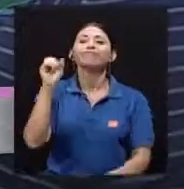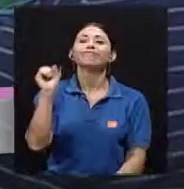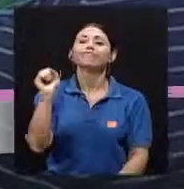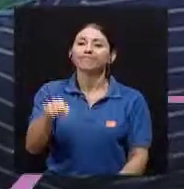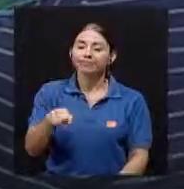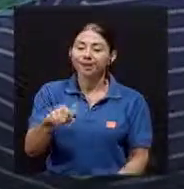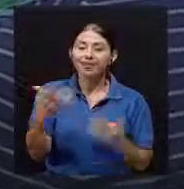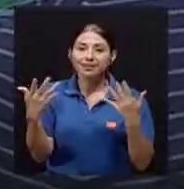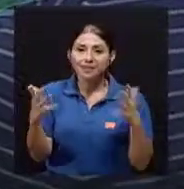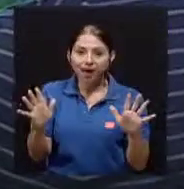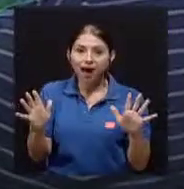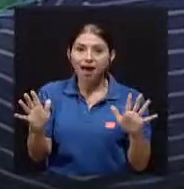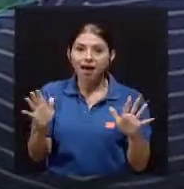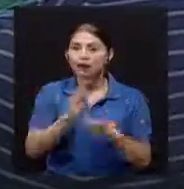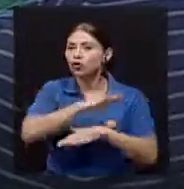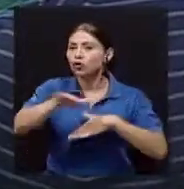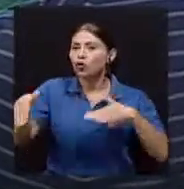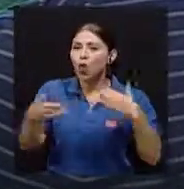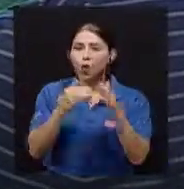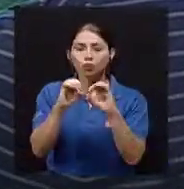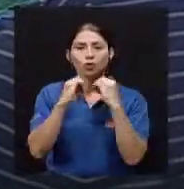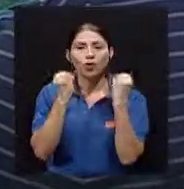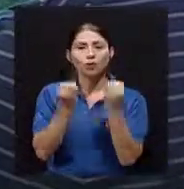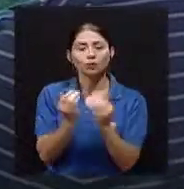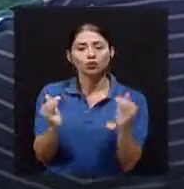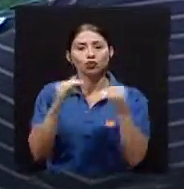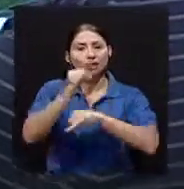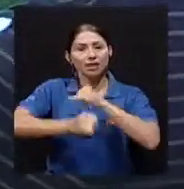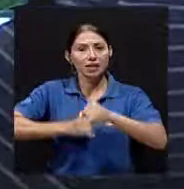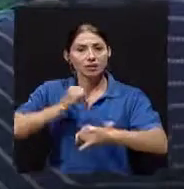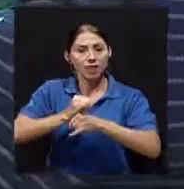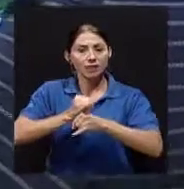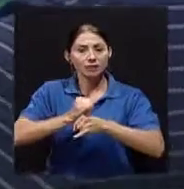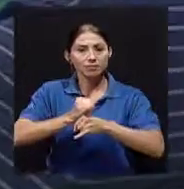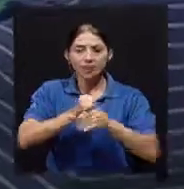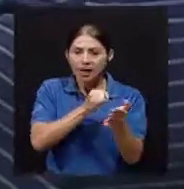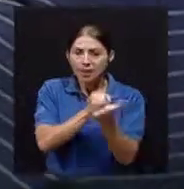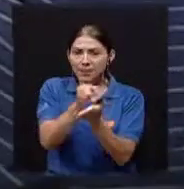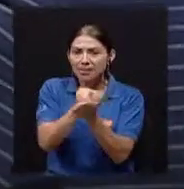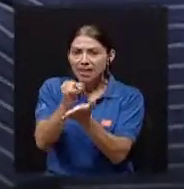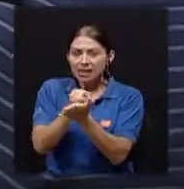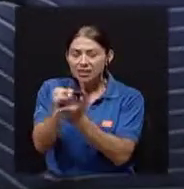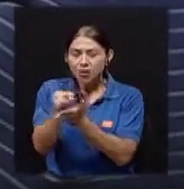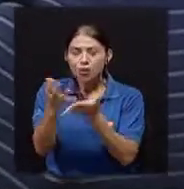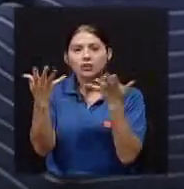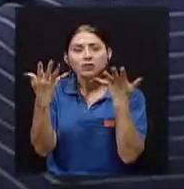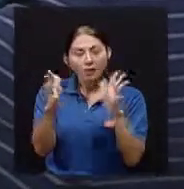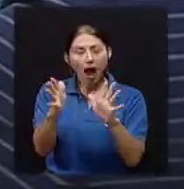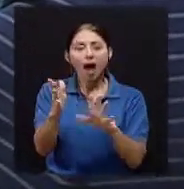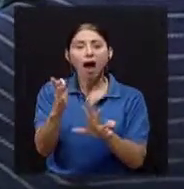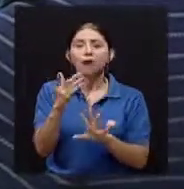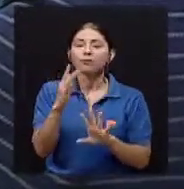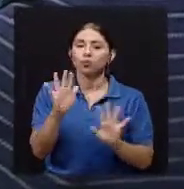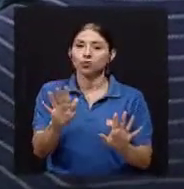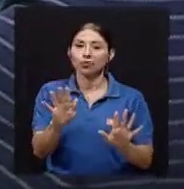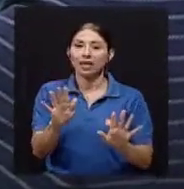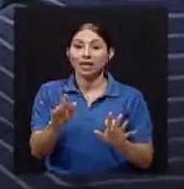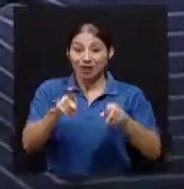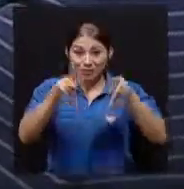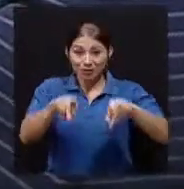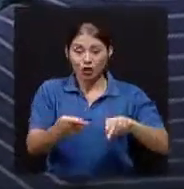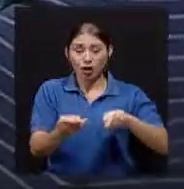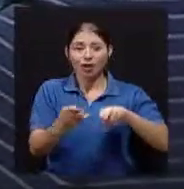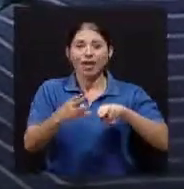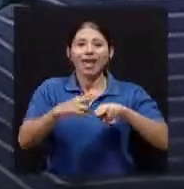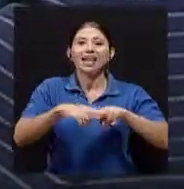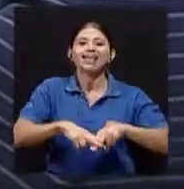ya todos los organismos internacionales y todas las investigaciones nos dirigen a pensar que el tener exceso de peso, ¿verdad?